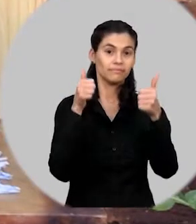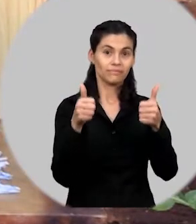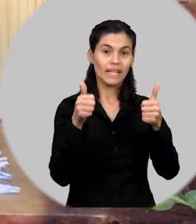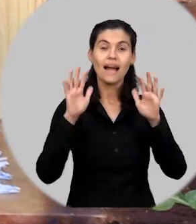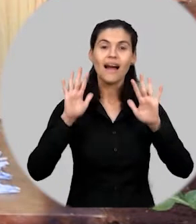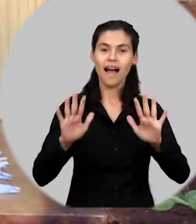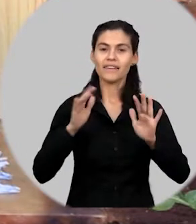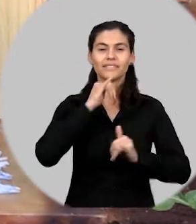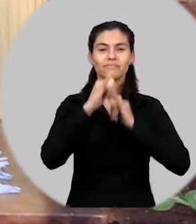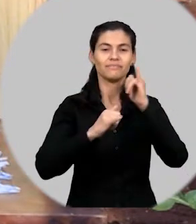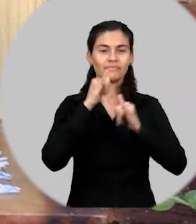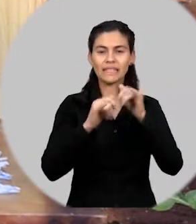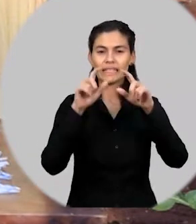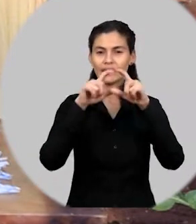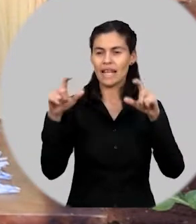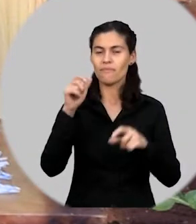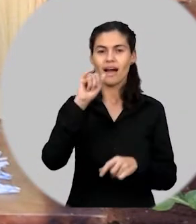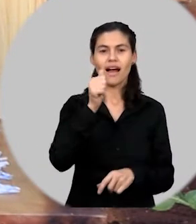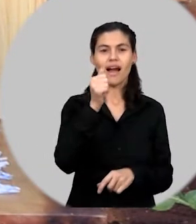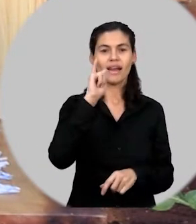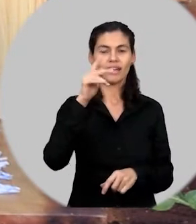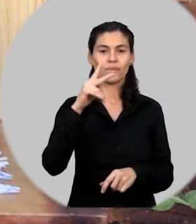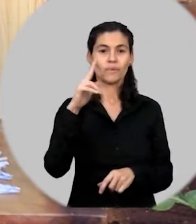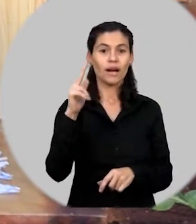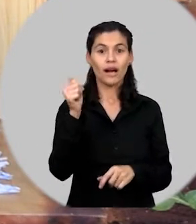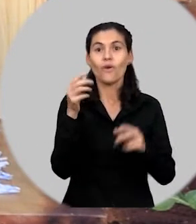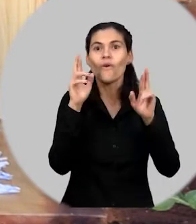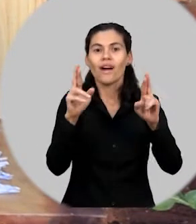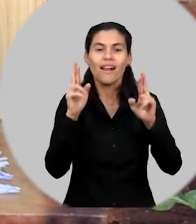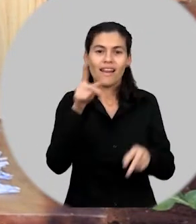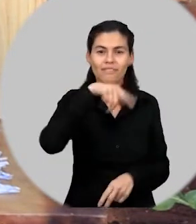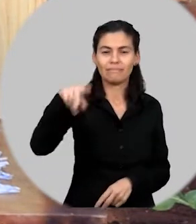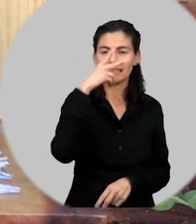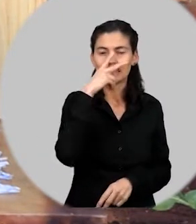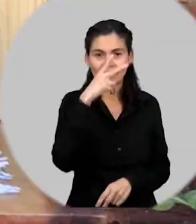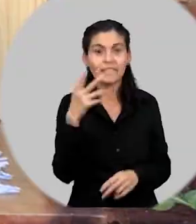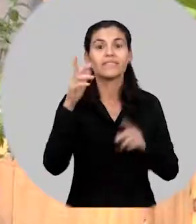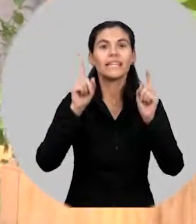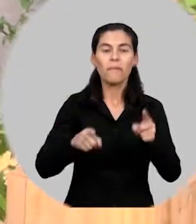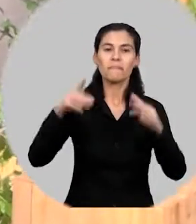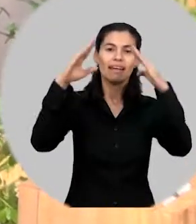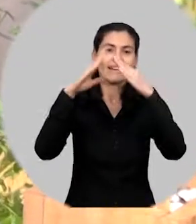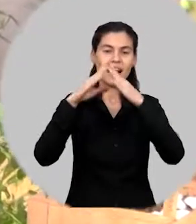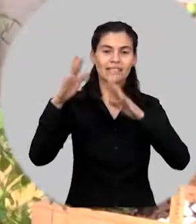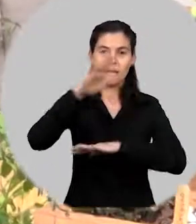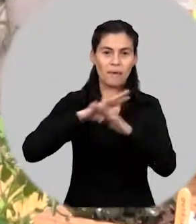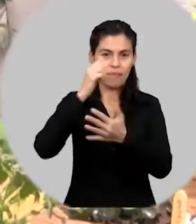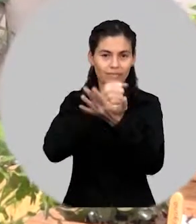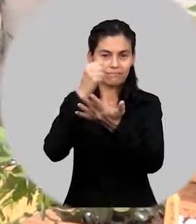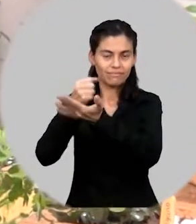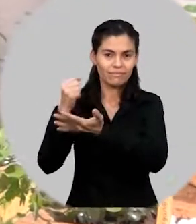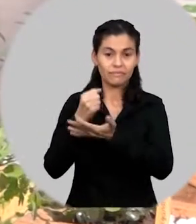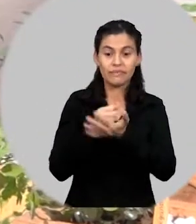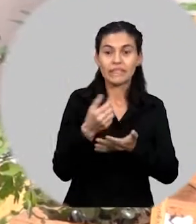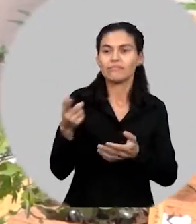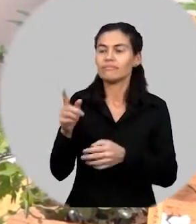Ha sido todo por esta edición del programa Adecuada. Espero que les haya gustado y puedan preparar en sus casas estas infusiones de